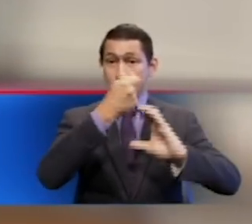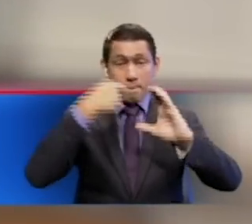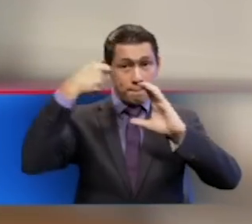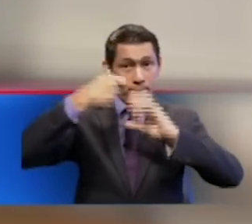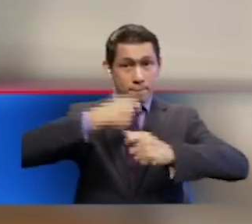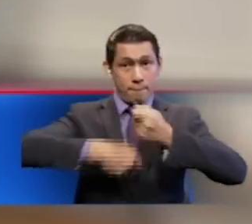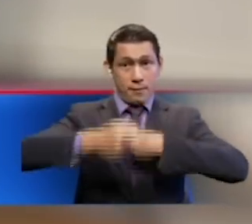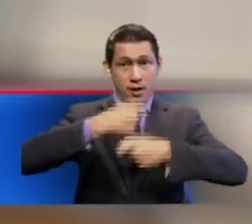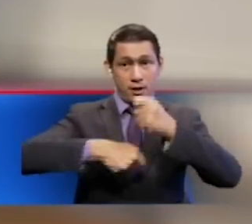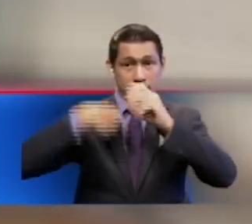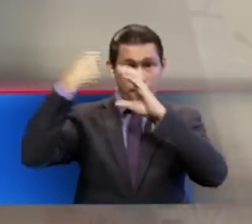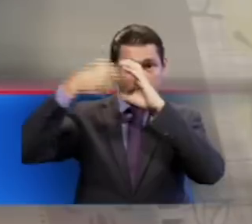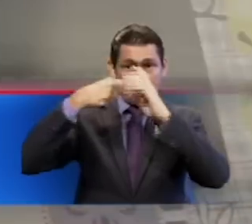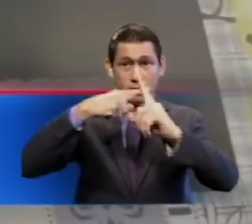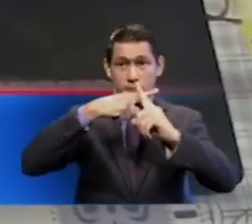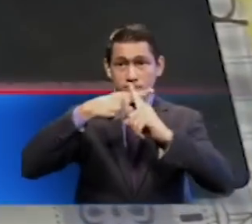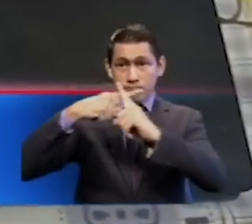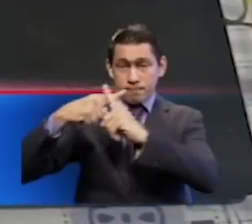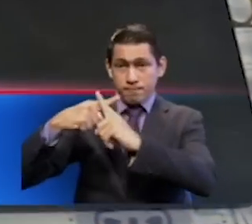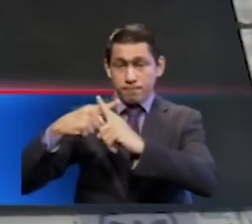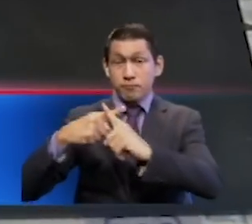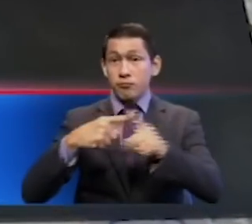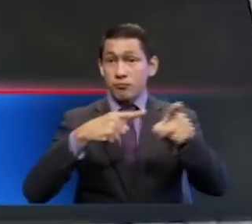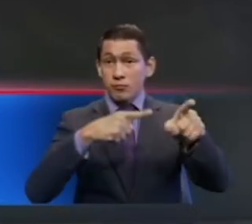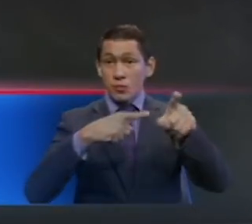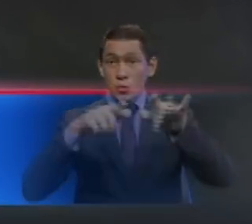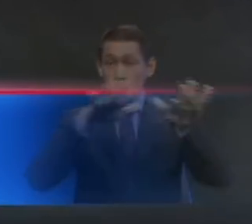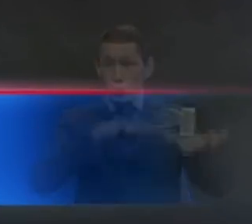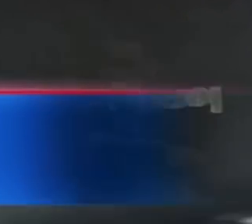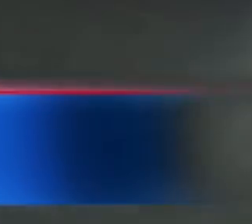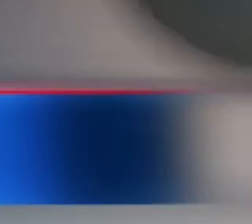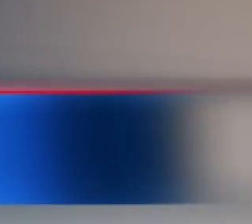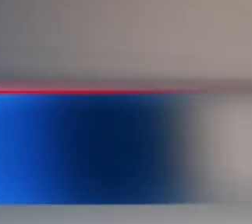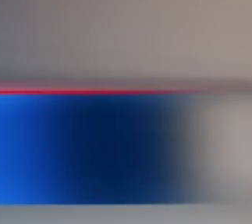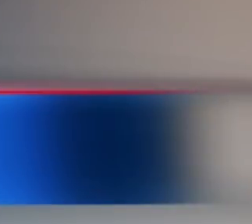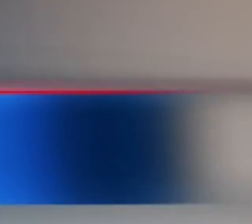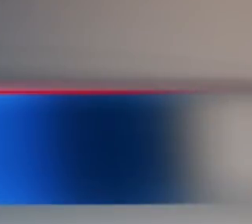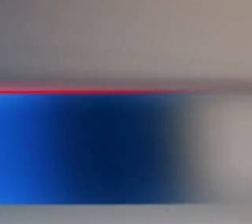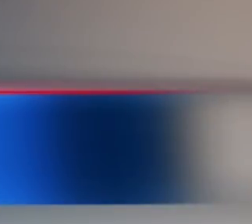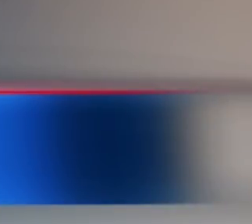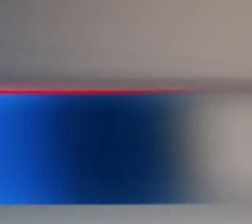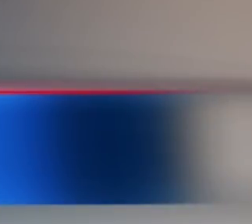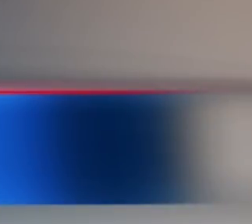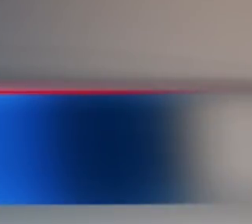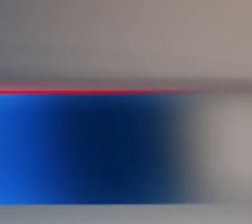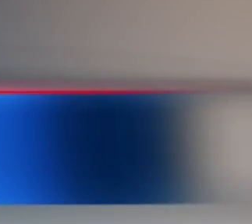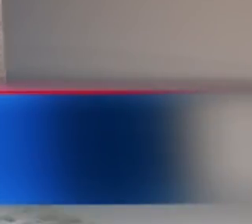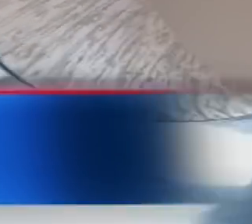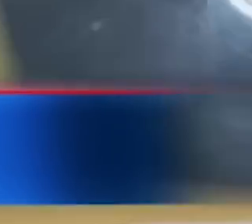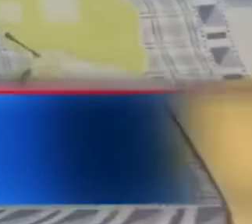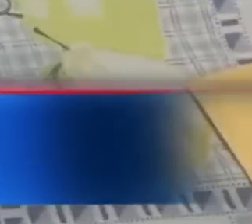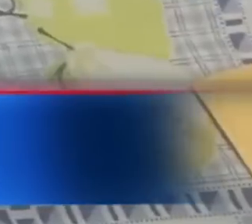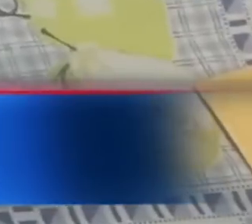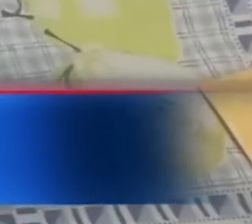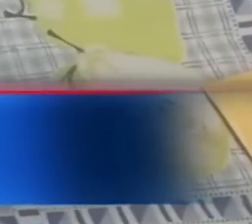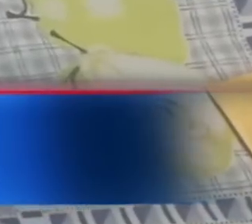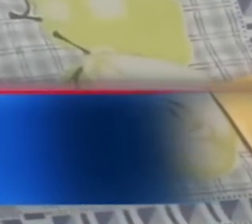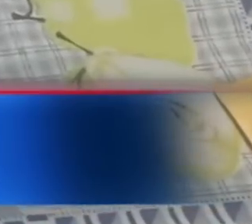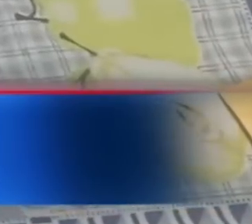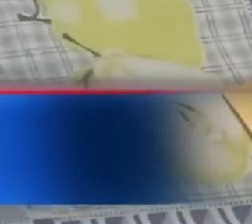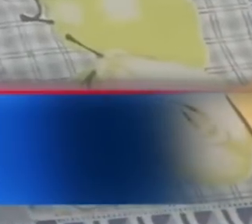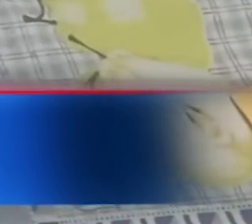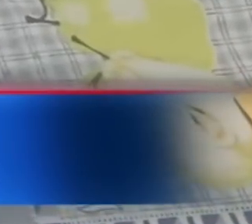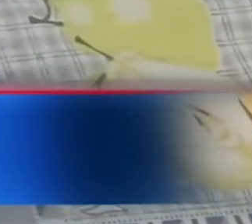infantil. Esto porque en su poder se encontró una computadora y una tablet en donde se almacenaban más de 100 fotos y videos de contenido